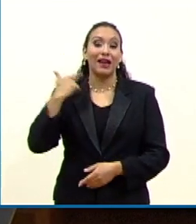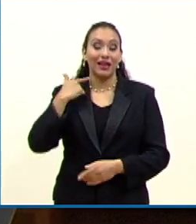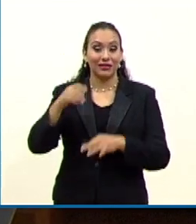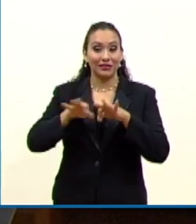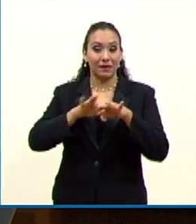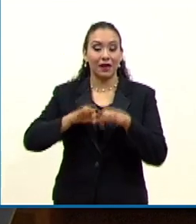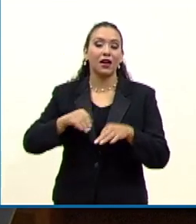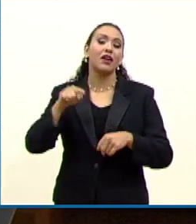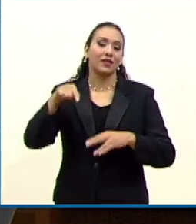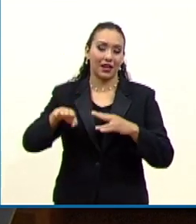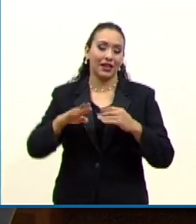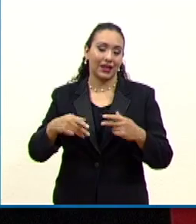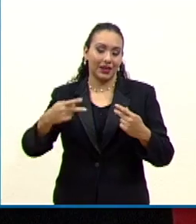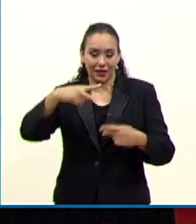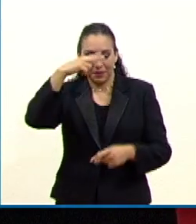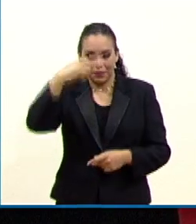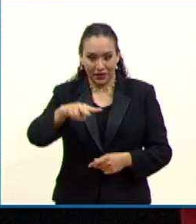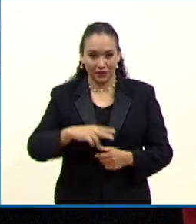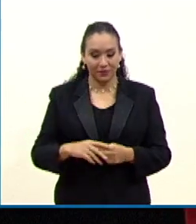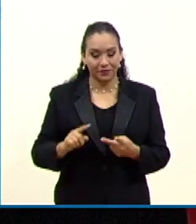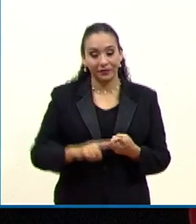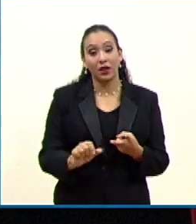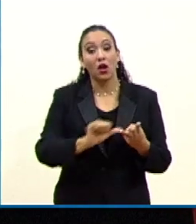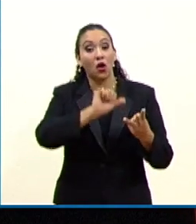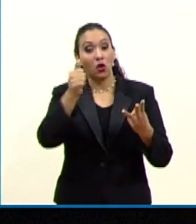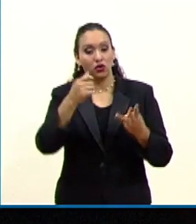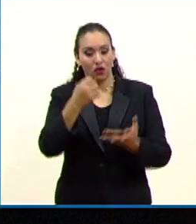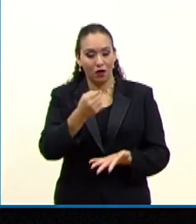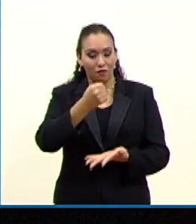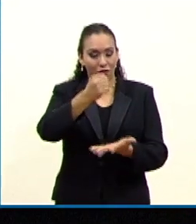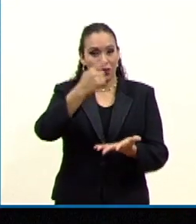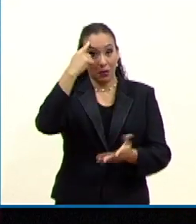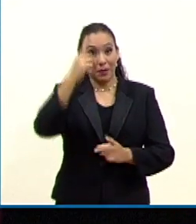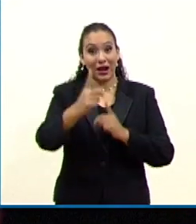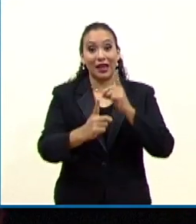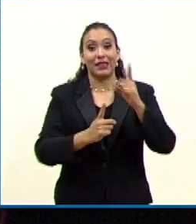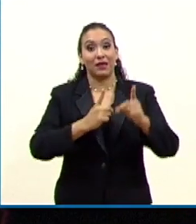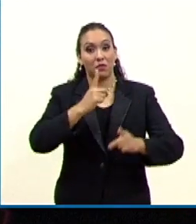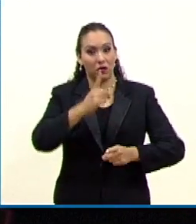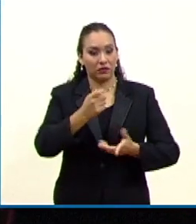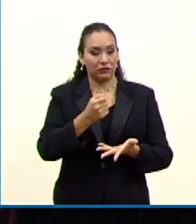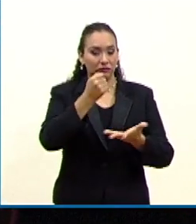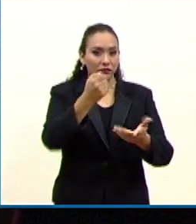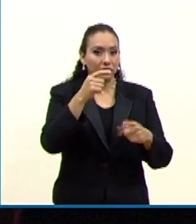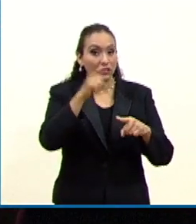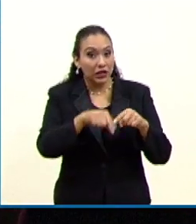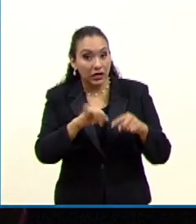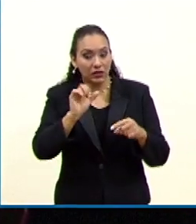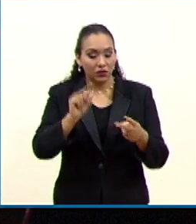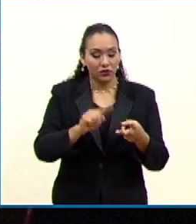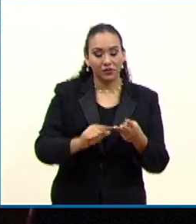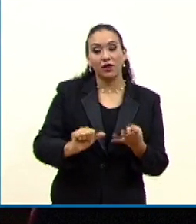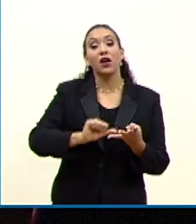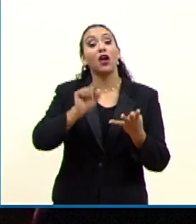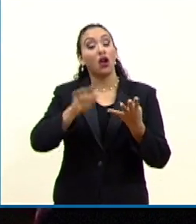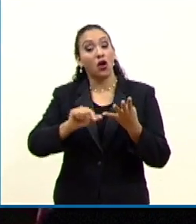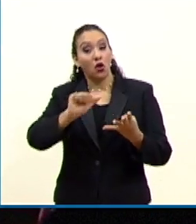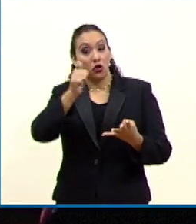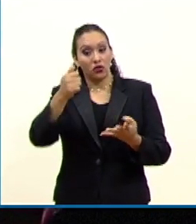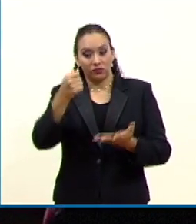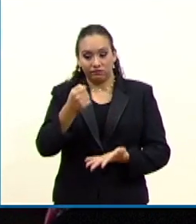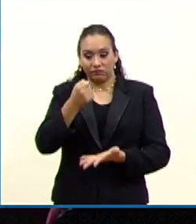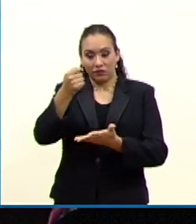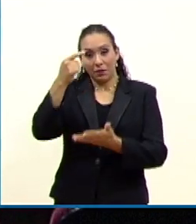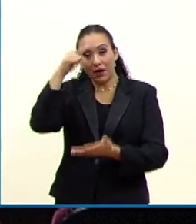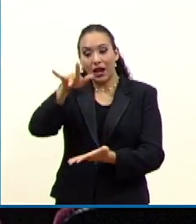Mexicanos. También sobre la eliminación del Fondo para el Deporte de Alto Rendimiento y la disolución de los fideicomisos dedicados a